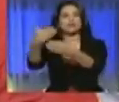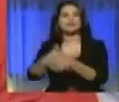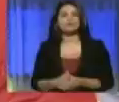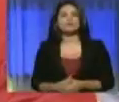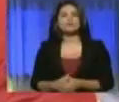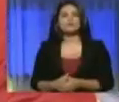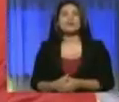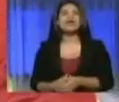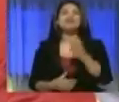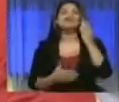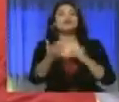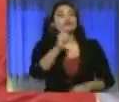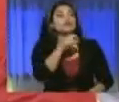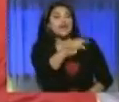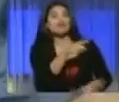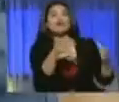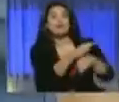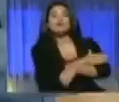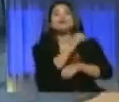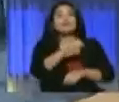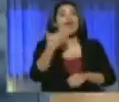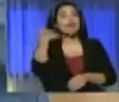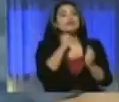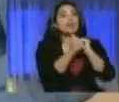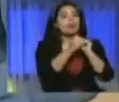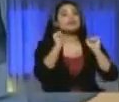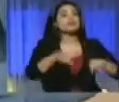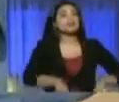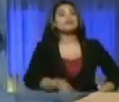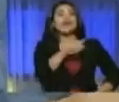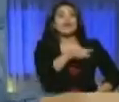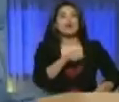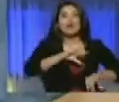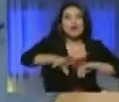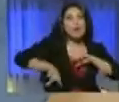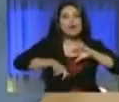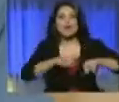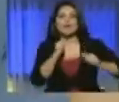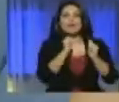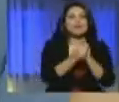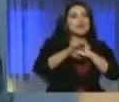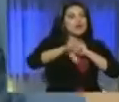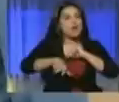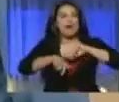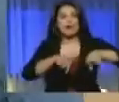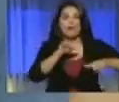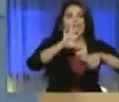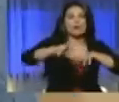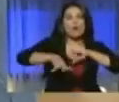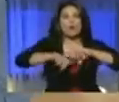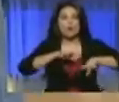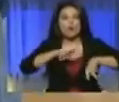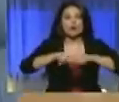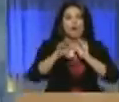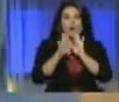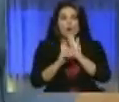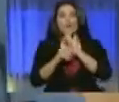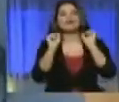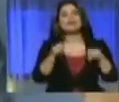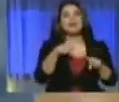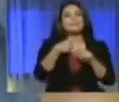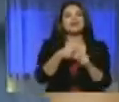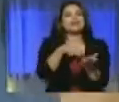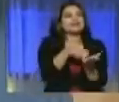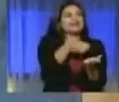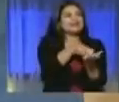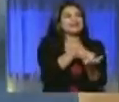zombies. Seguro. Robar, saquear y las rodillas. Así es. Caminar de rodillas frente a los poderosos